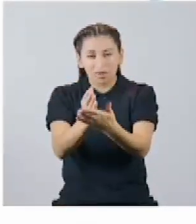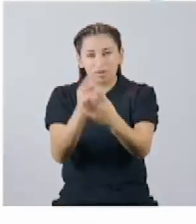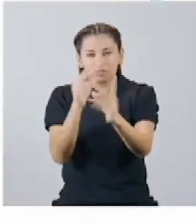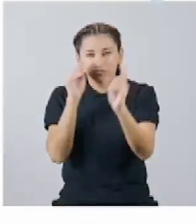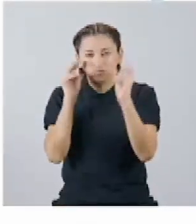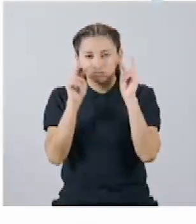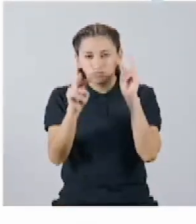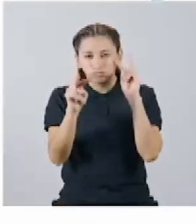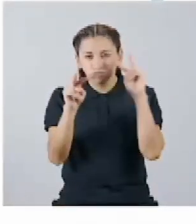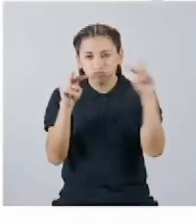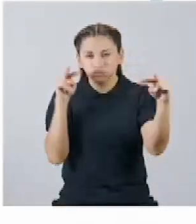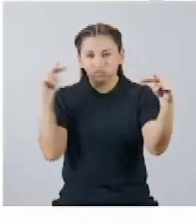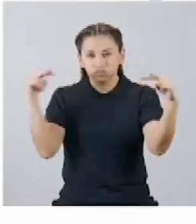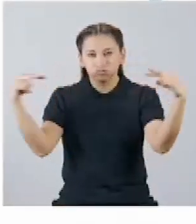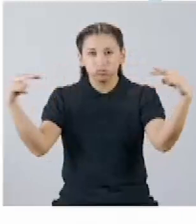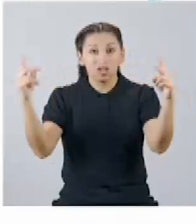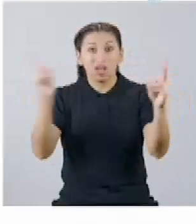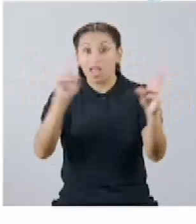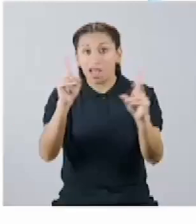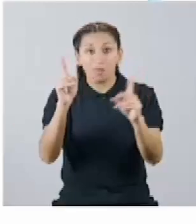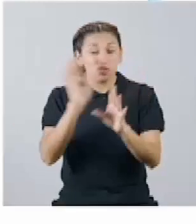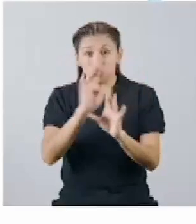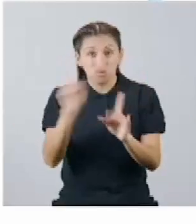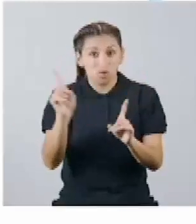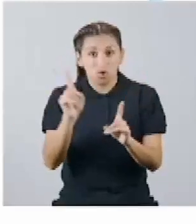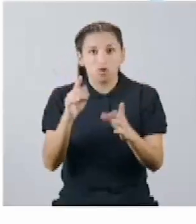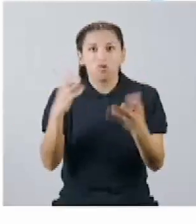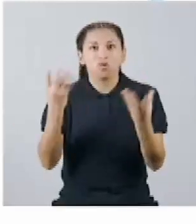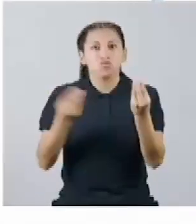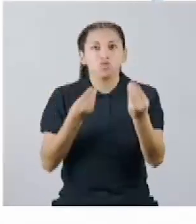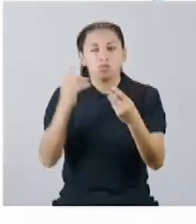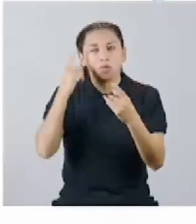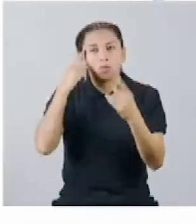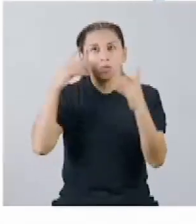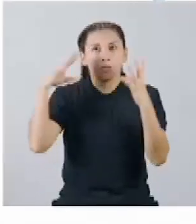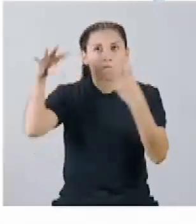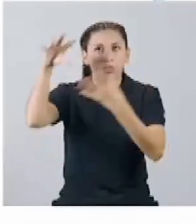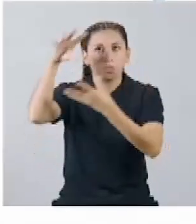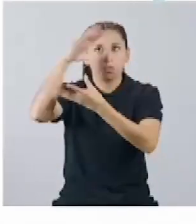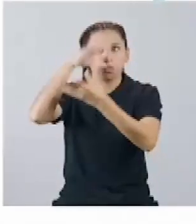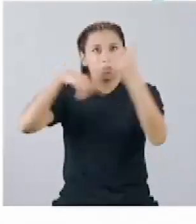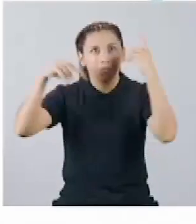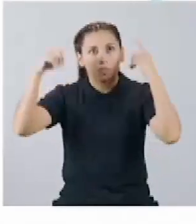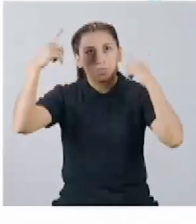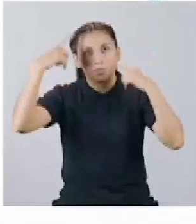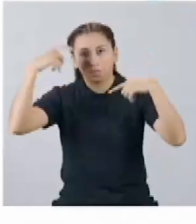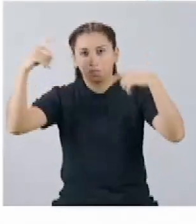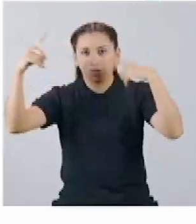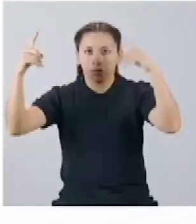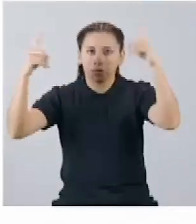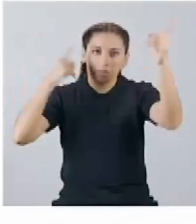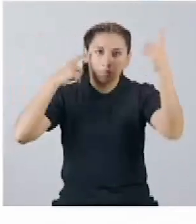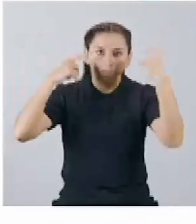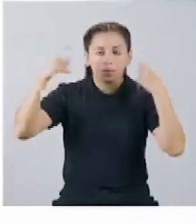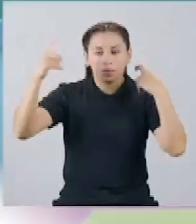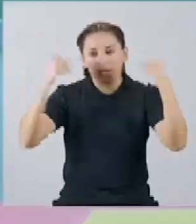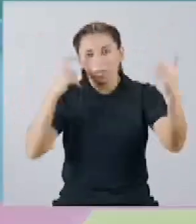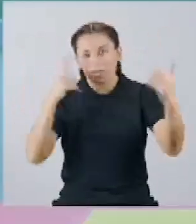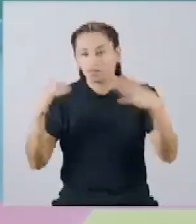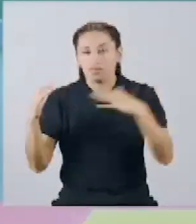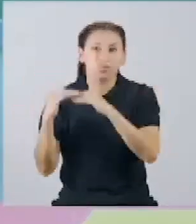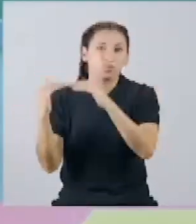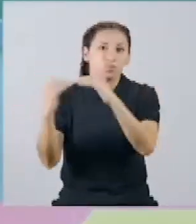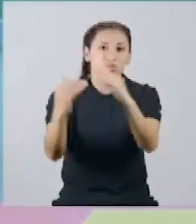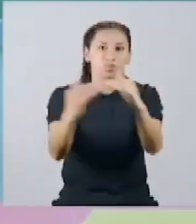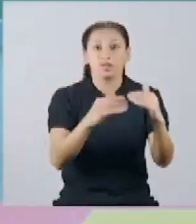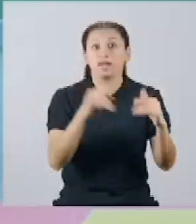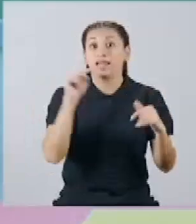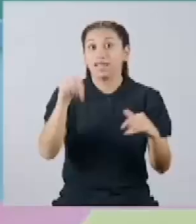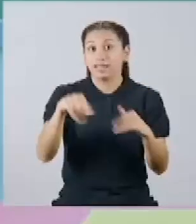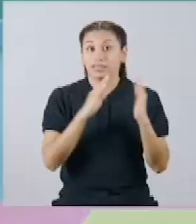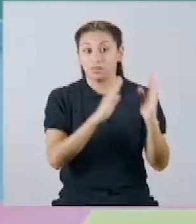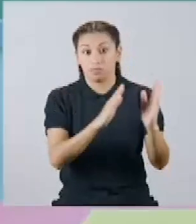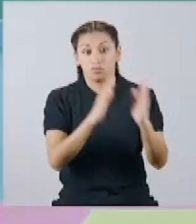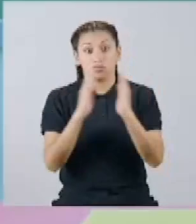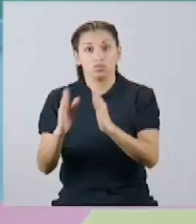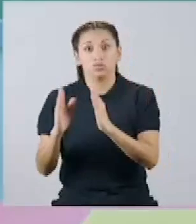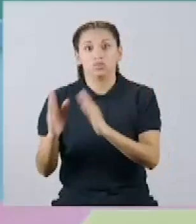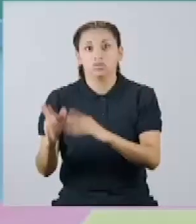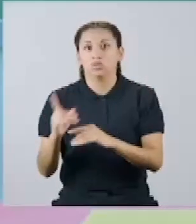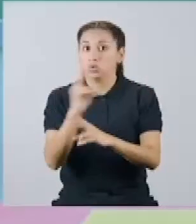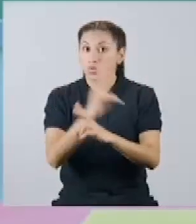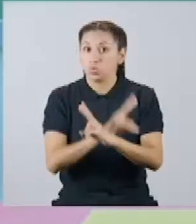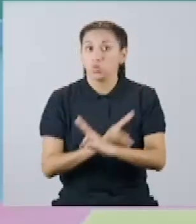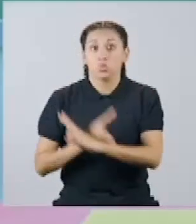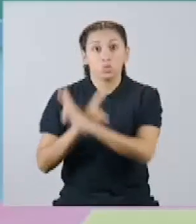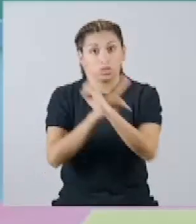de divagar e intentar abordar distintos problemas a la vez. Este proceso es muy